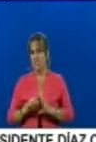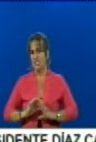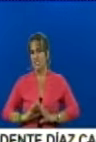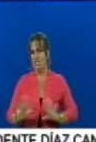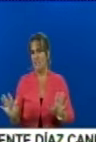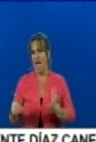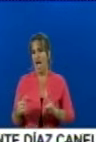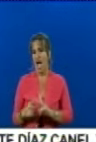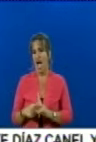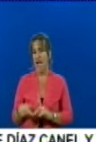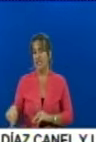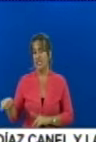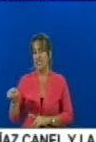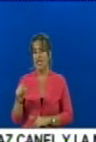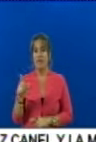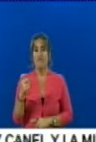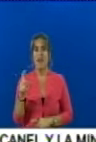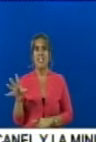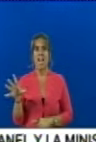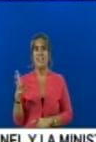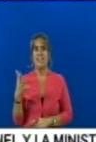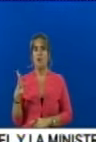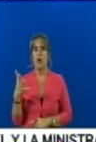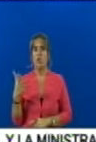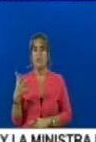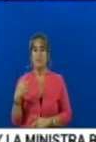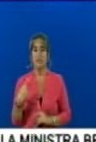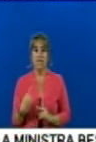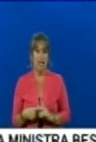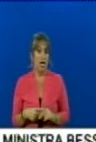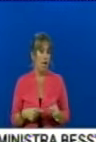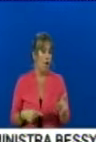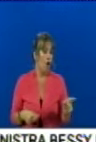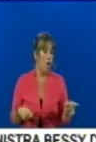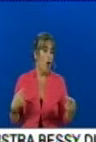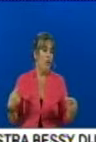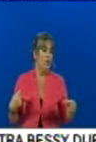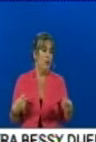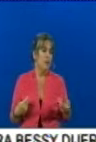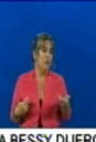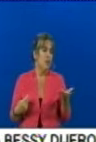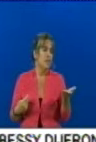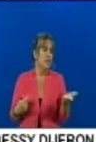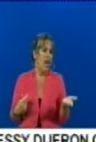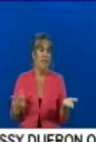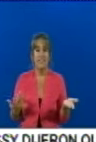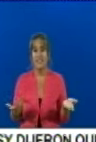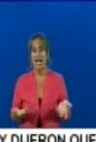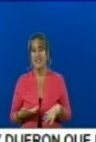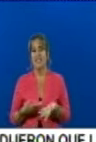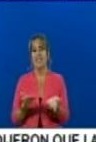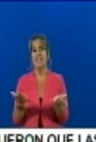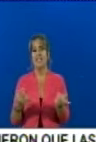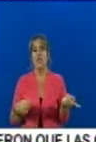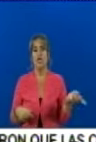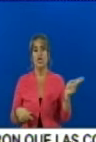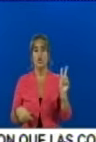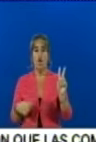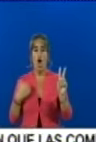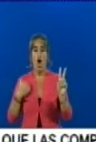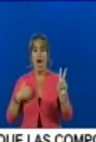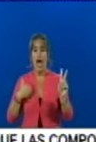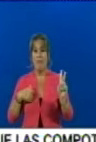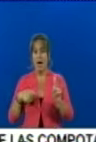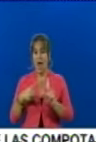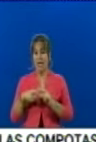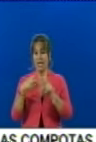los poblados excepto Siboney, y como política debemos garantizar que se entreguen estos dos jabones por composición